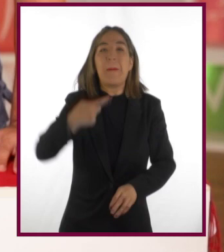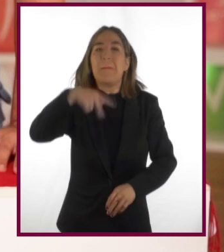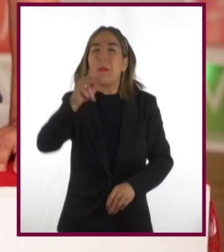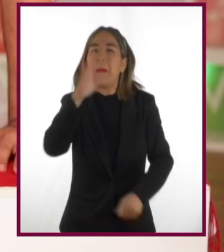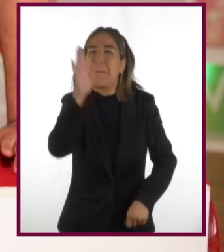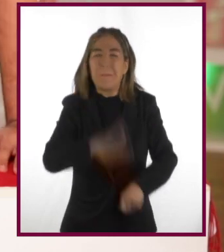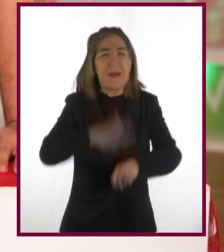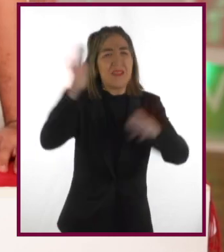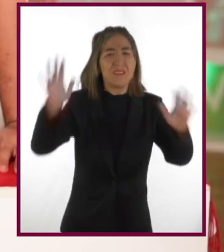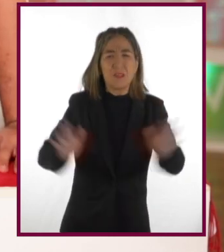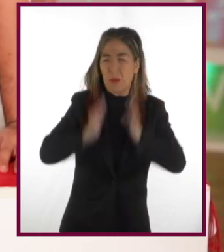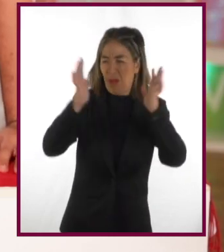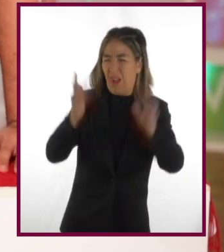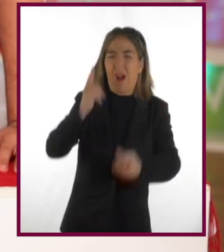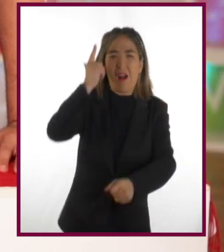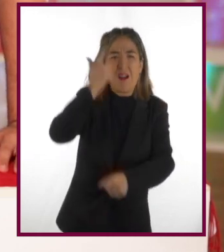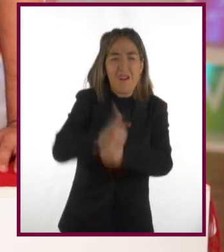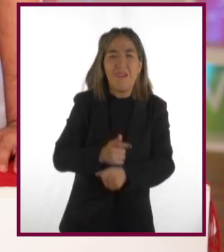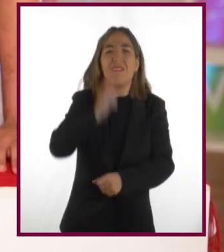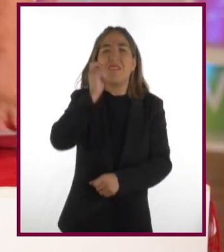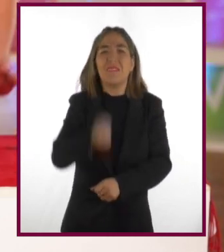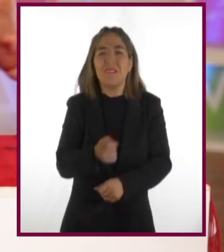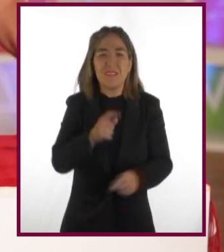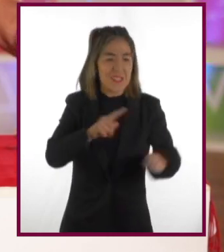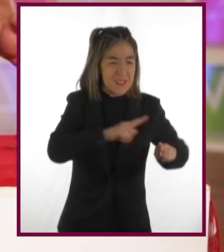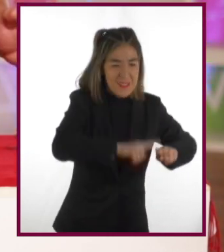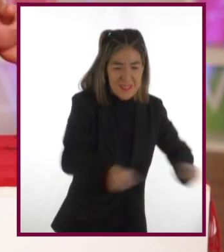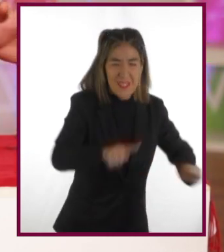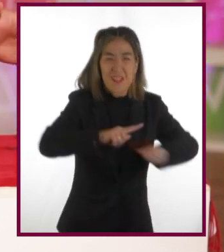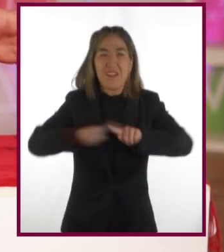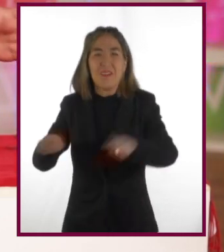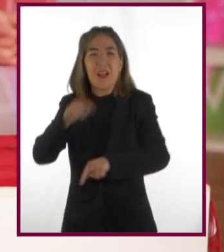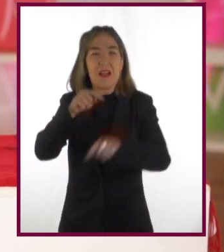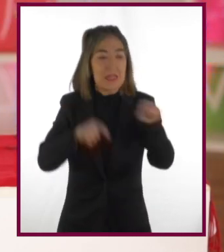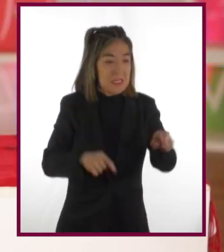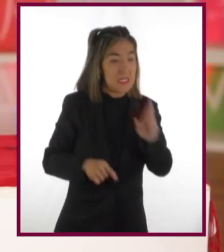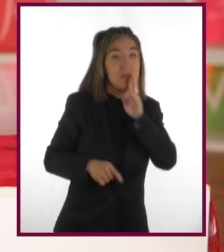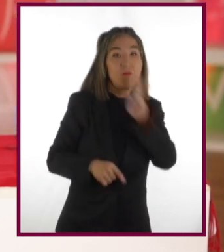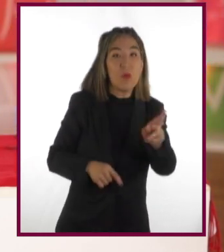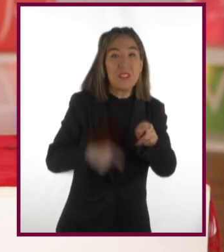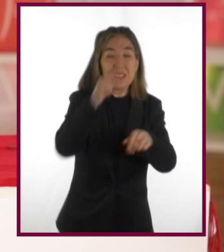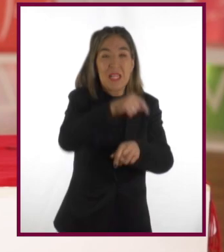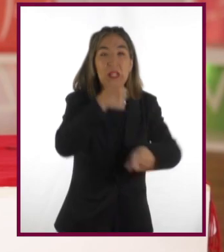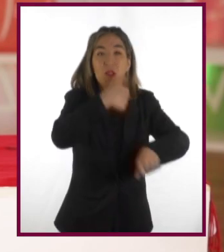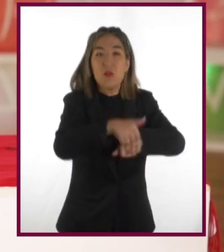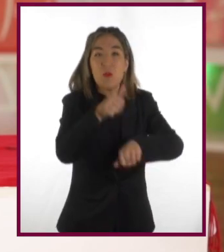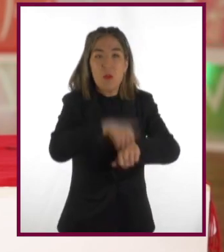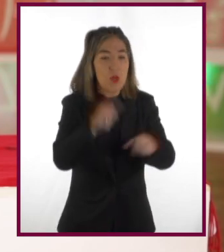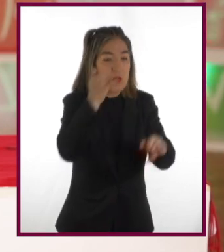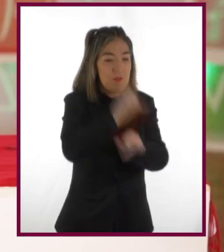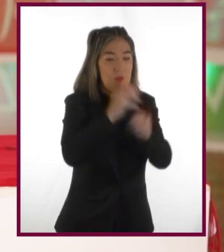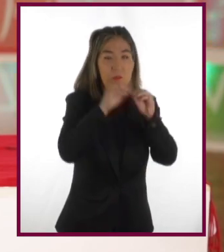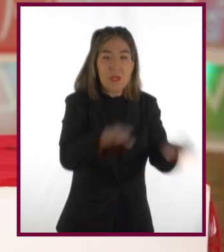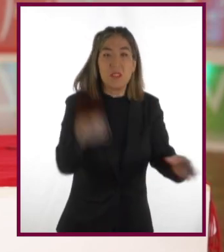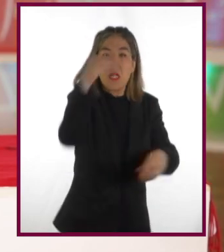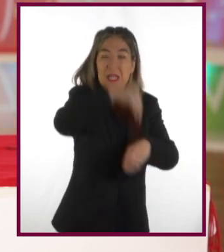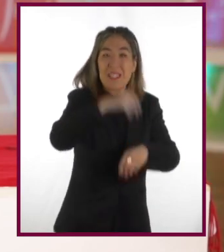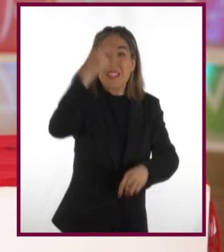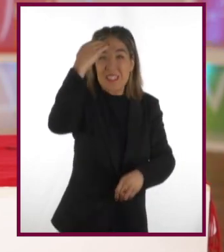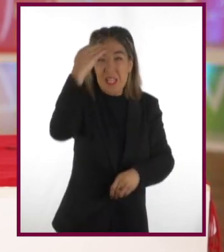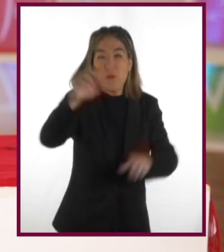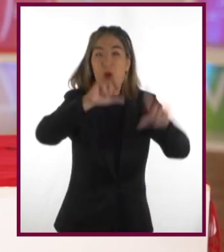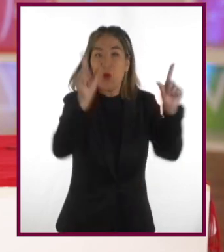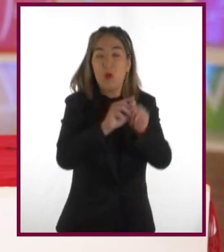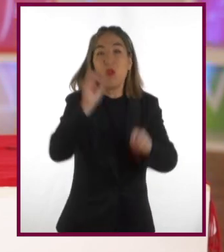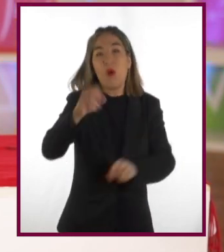lo más sorprendente fue cuando se dio cuenta de la enorme diferencia que había en el resultado de un sistema al meter datos para un tiempo